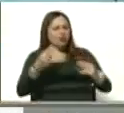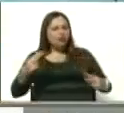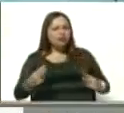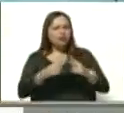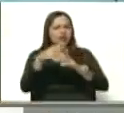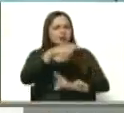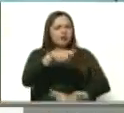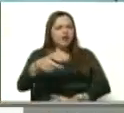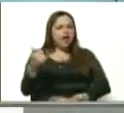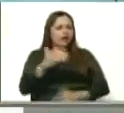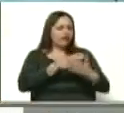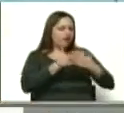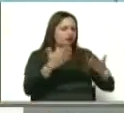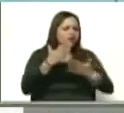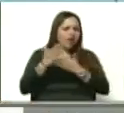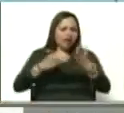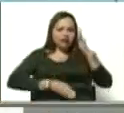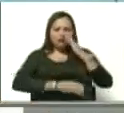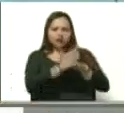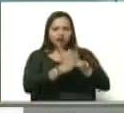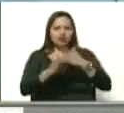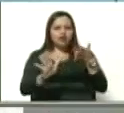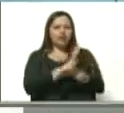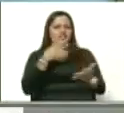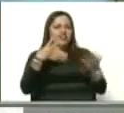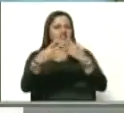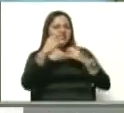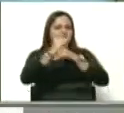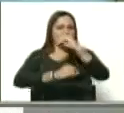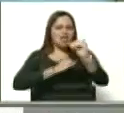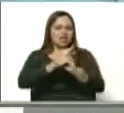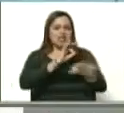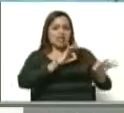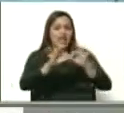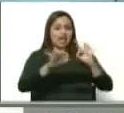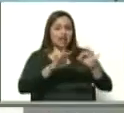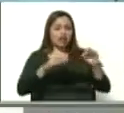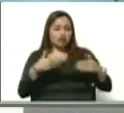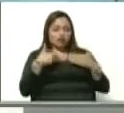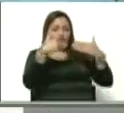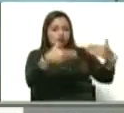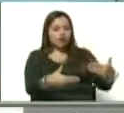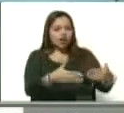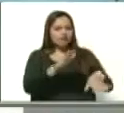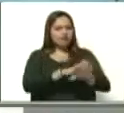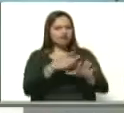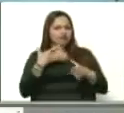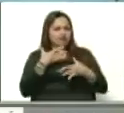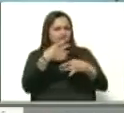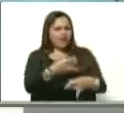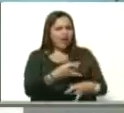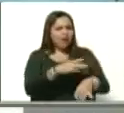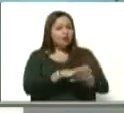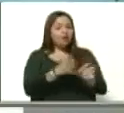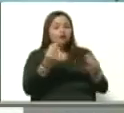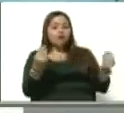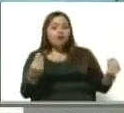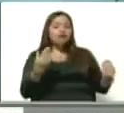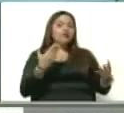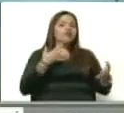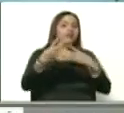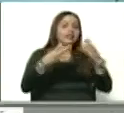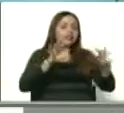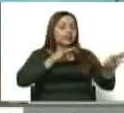que tengan la disposición de asistir a este Festival Internacional de Teatro Progresista? Porque es muy interesante, porque a lo mejor hay muchos festivales de